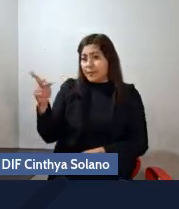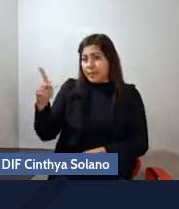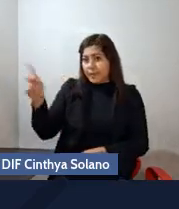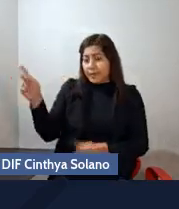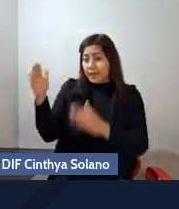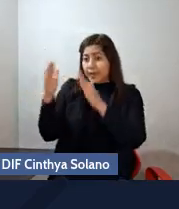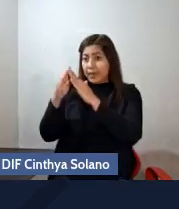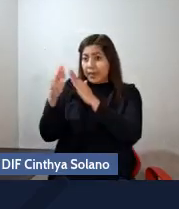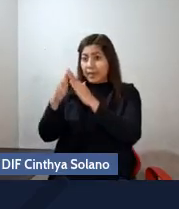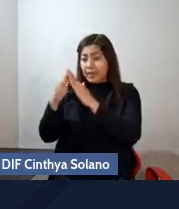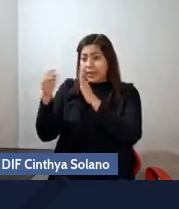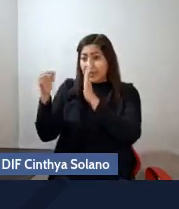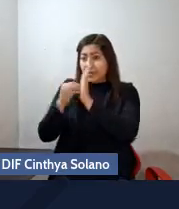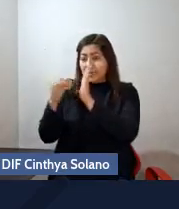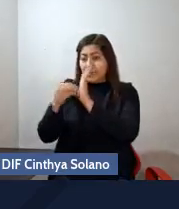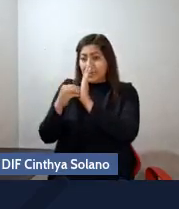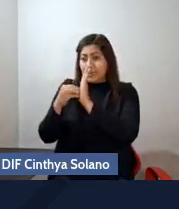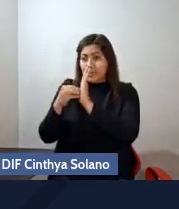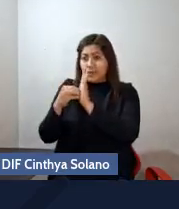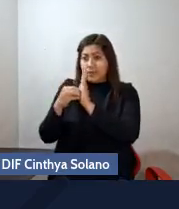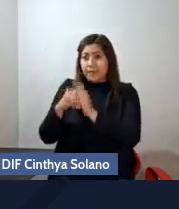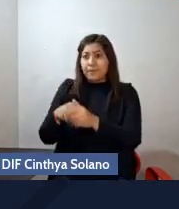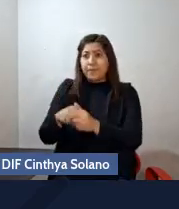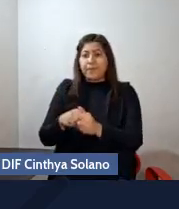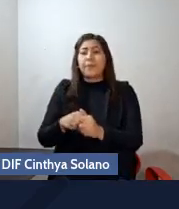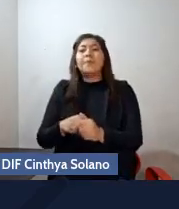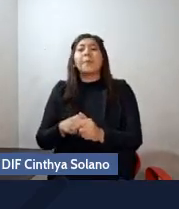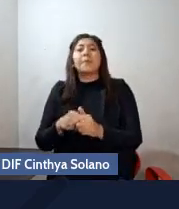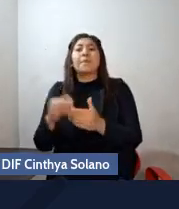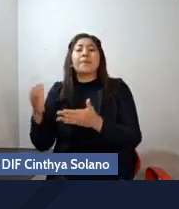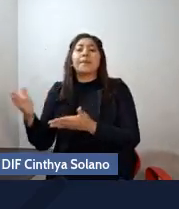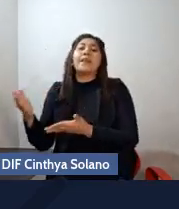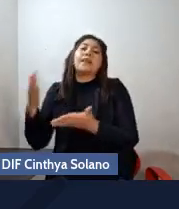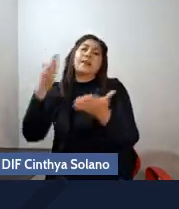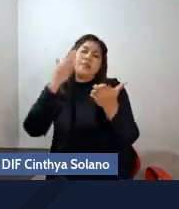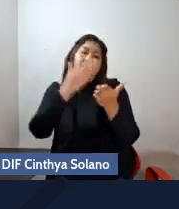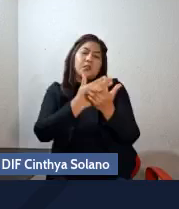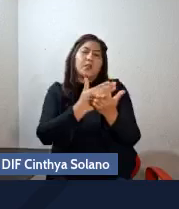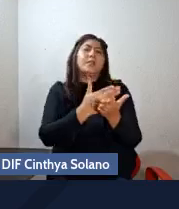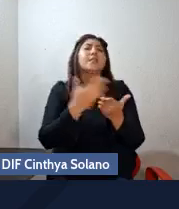Y lo más idóneo es hacerlo ante notario.